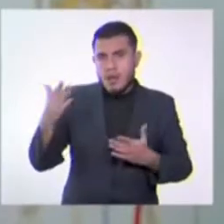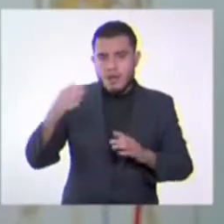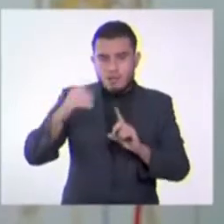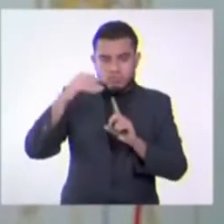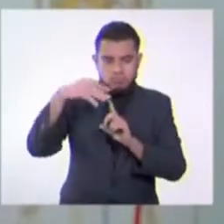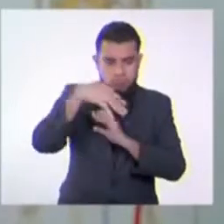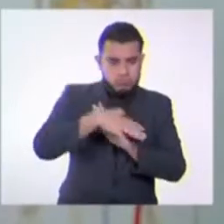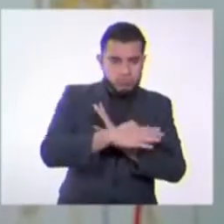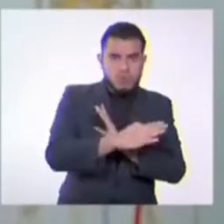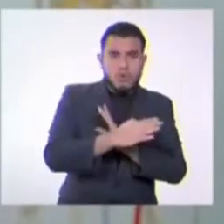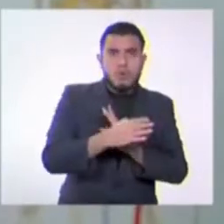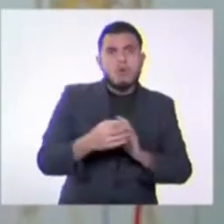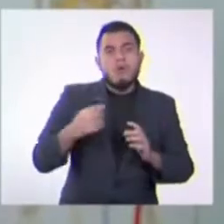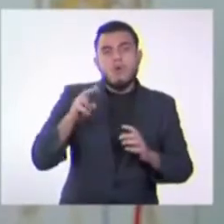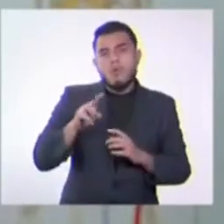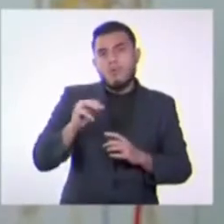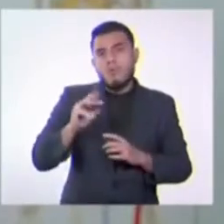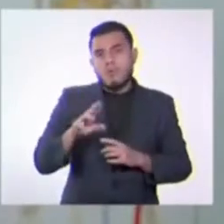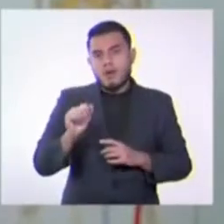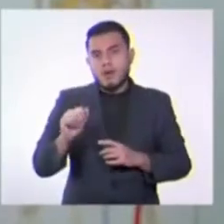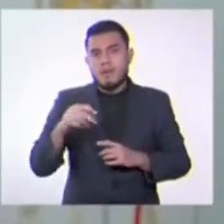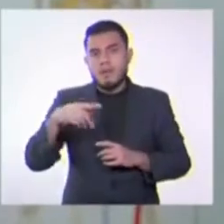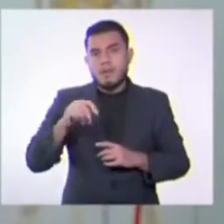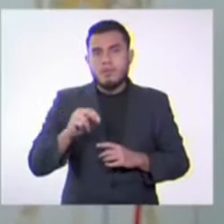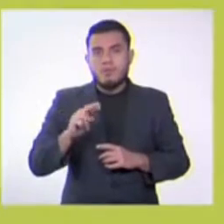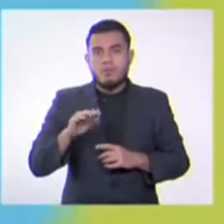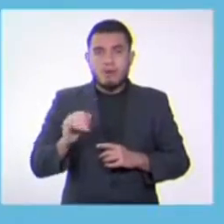penumbra con los eclipses. Veamos.